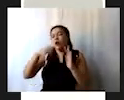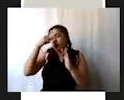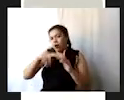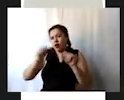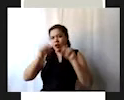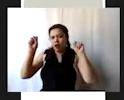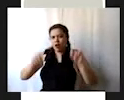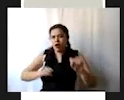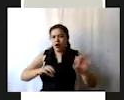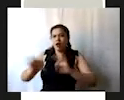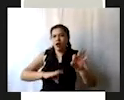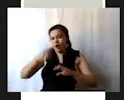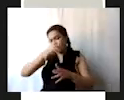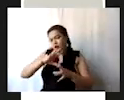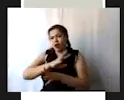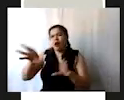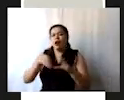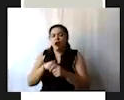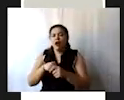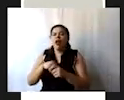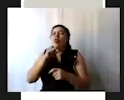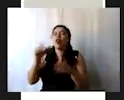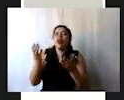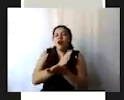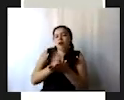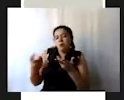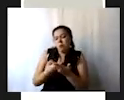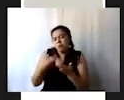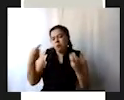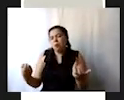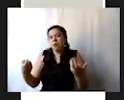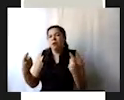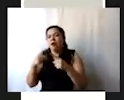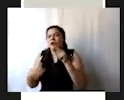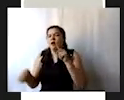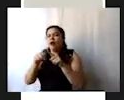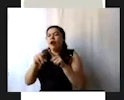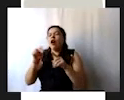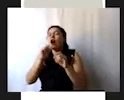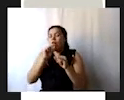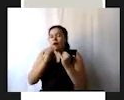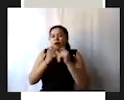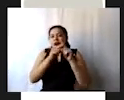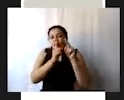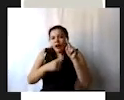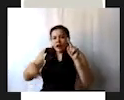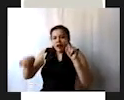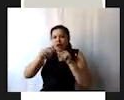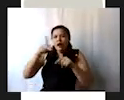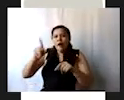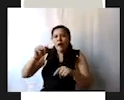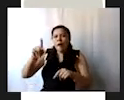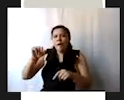sistemas completos, no aislados, en sistemas circulares, que nos propone esta autora Kate Raworth, que